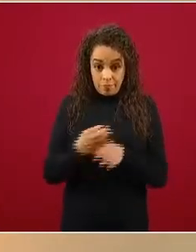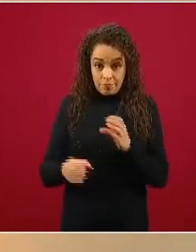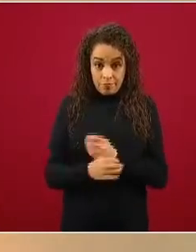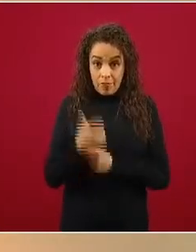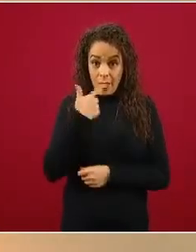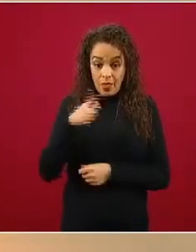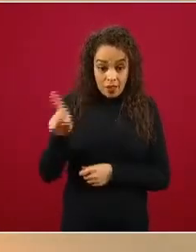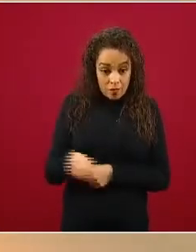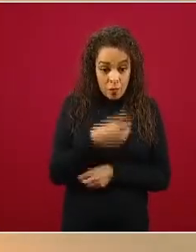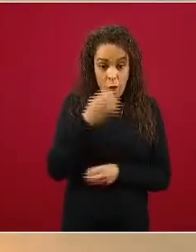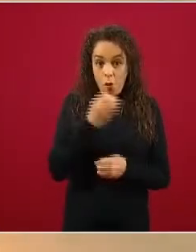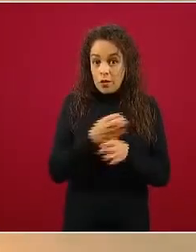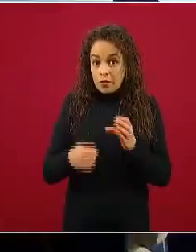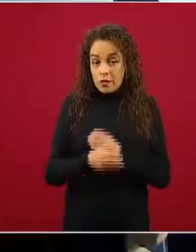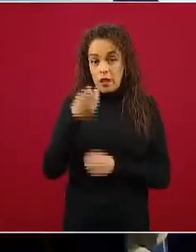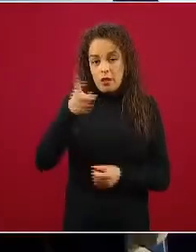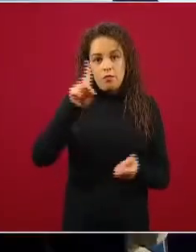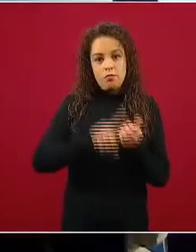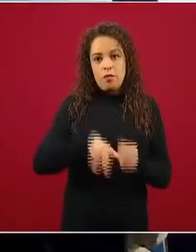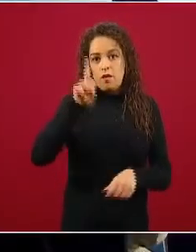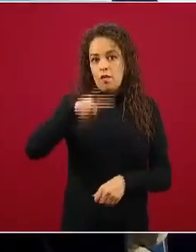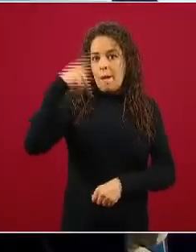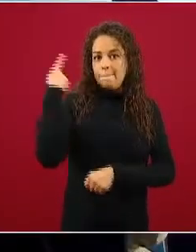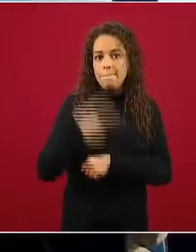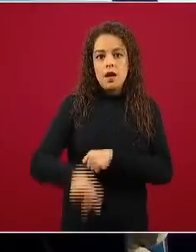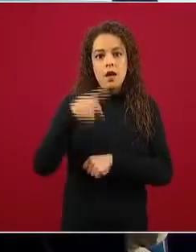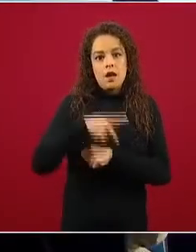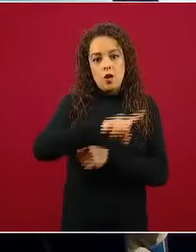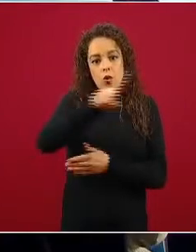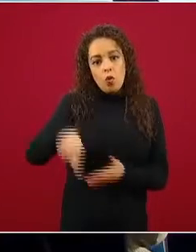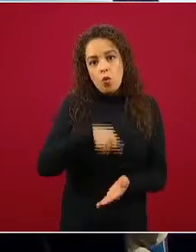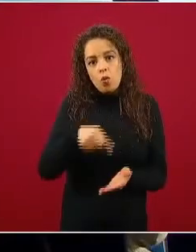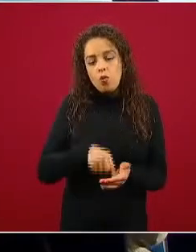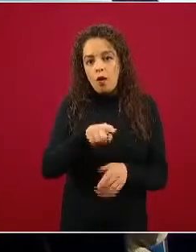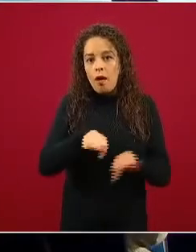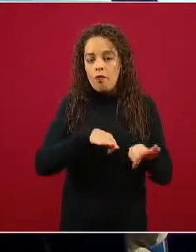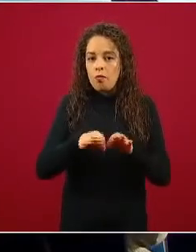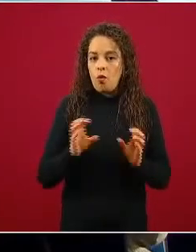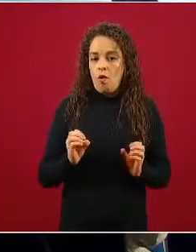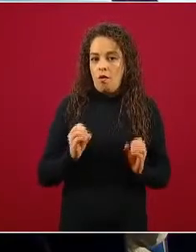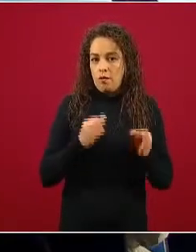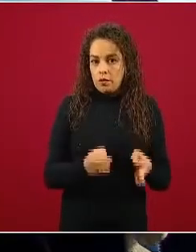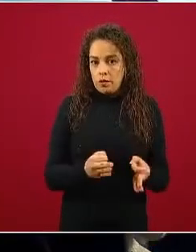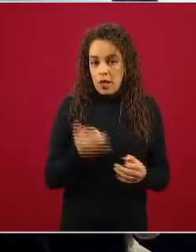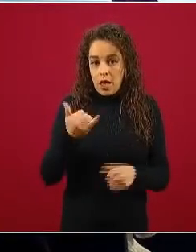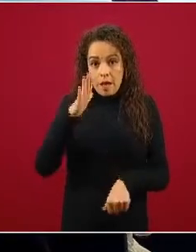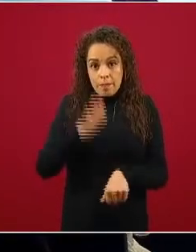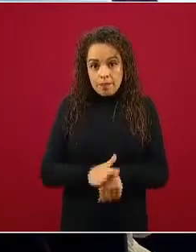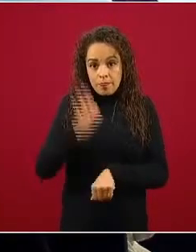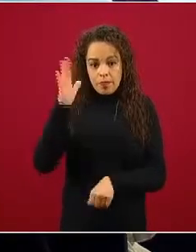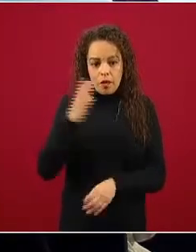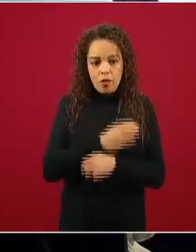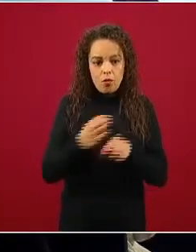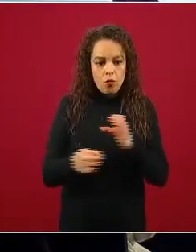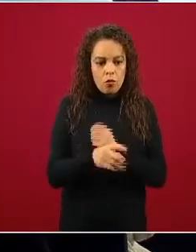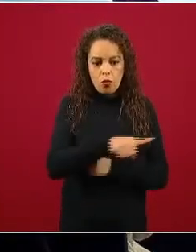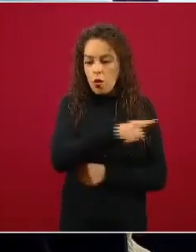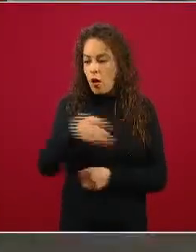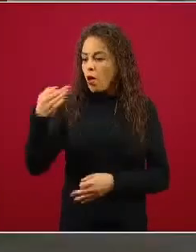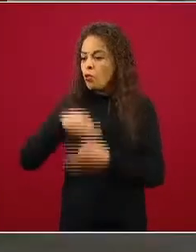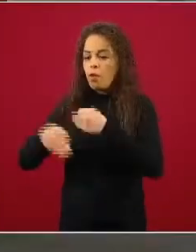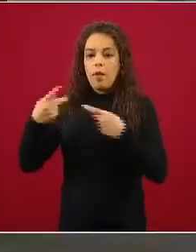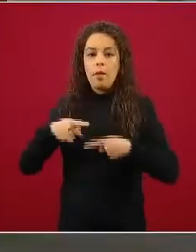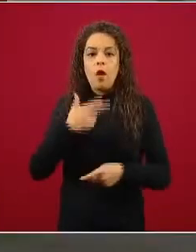es realmente riesgosa en un centro de trabajo y particularmente en un objeto que es de uso común. Por